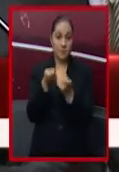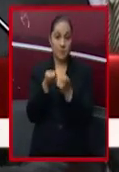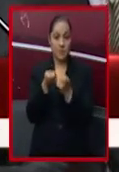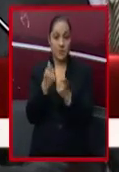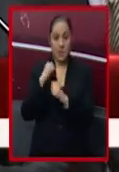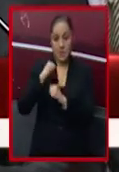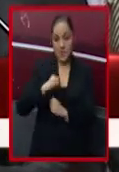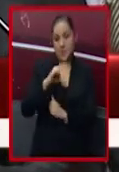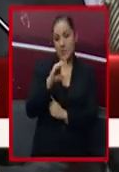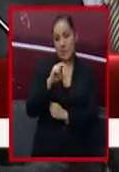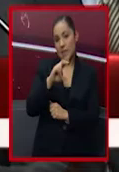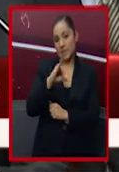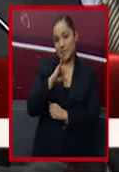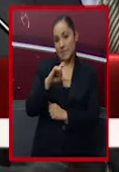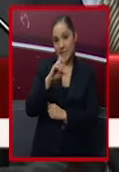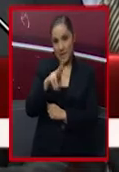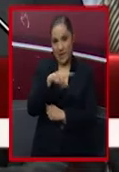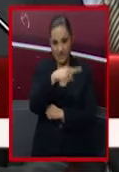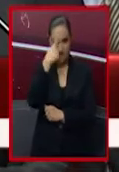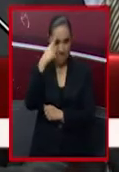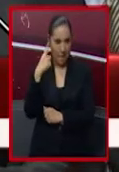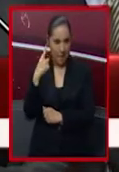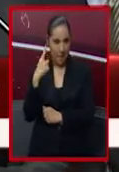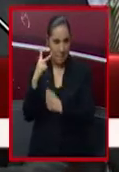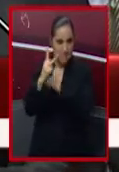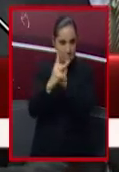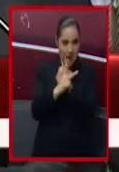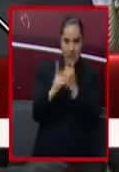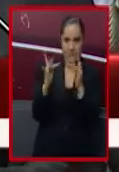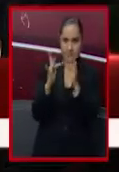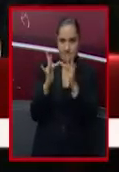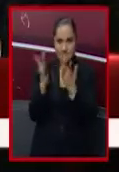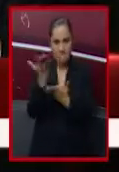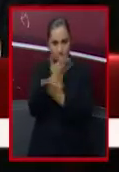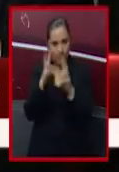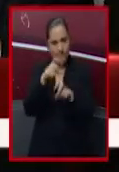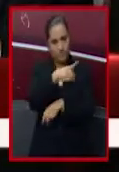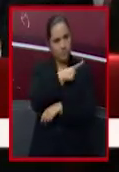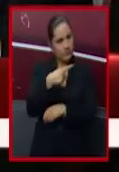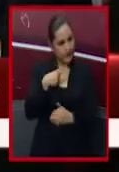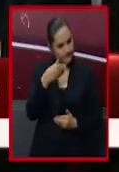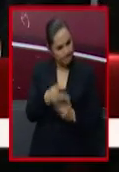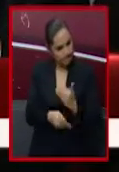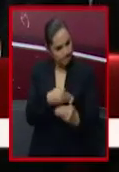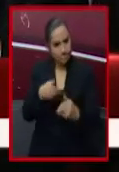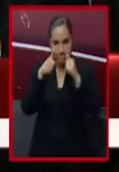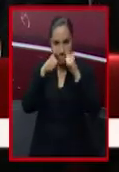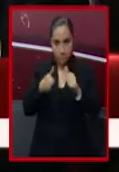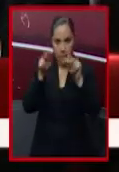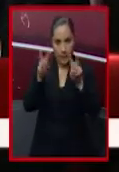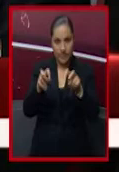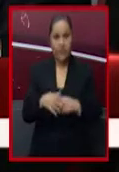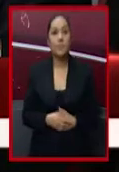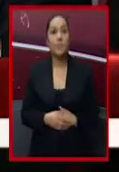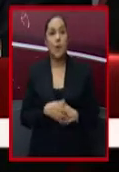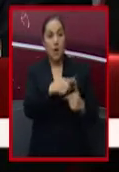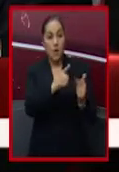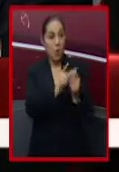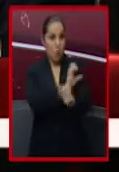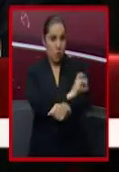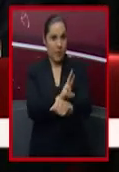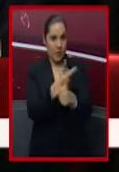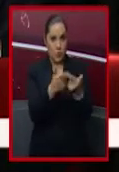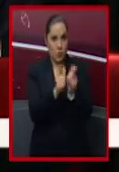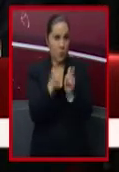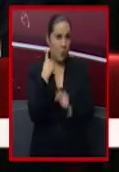el actual canciller Videgaray, cese en sus funciones. El coordinador parlamentario abundó que también impulsarán